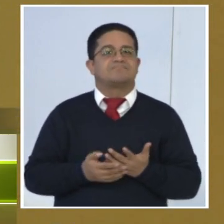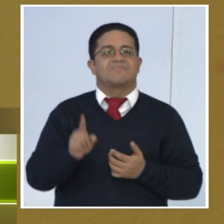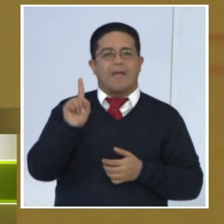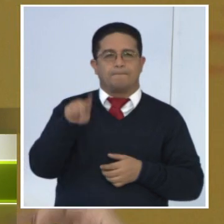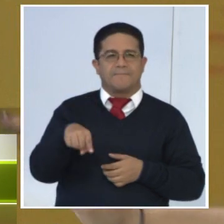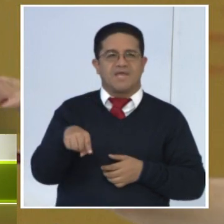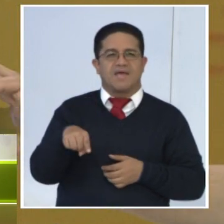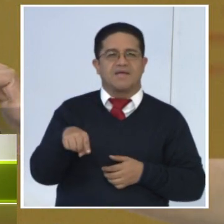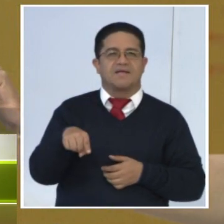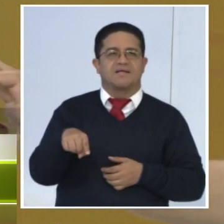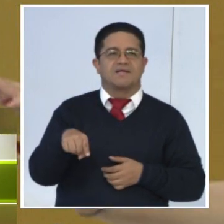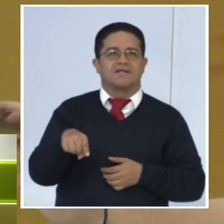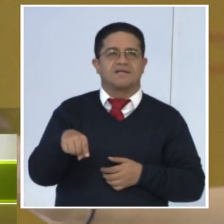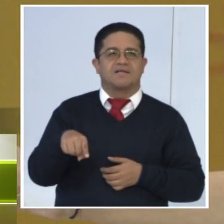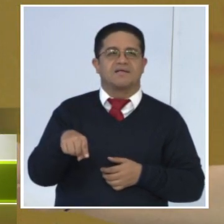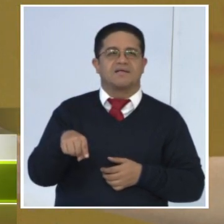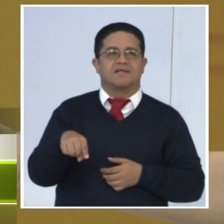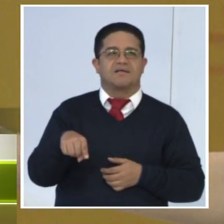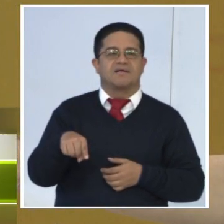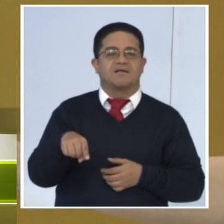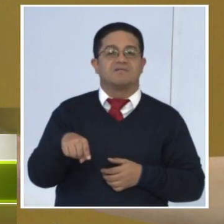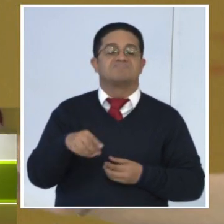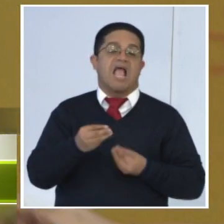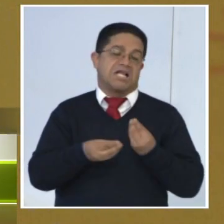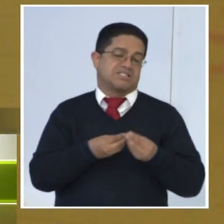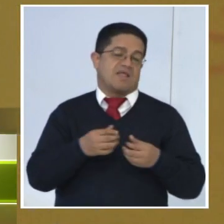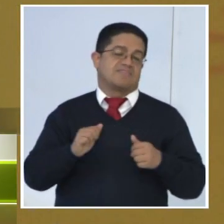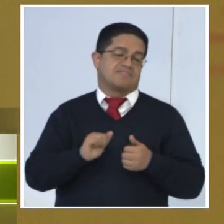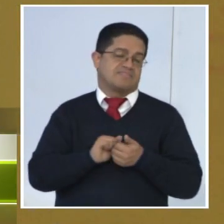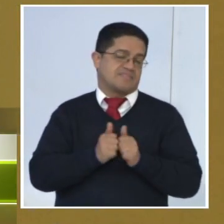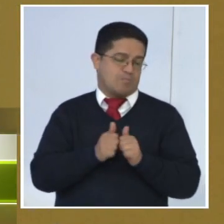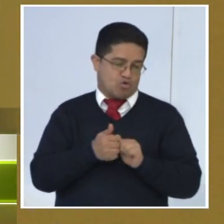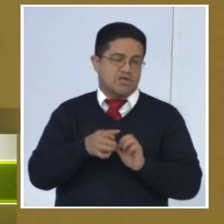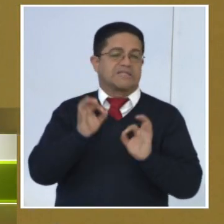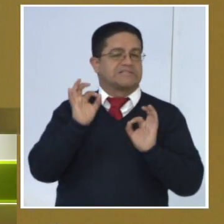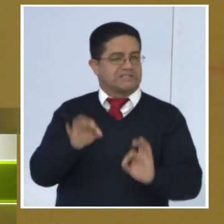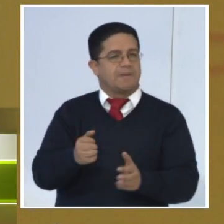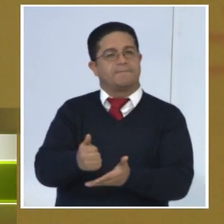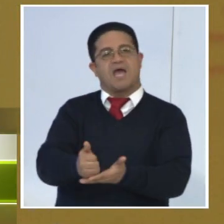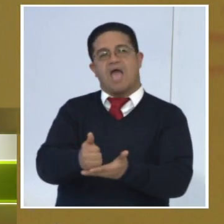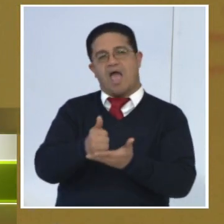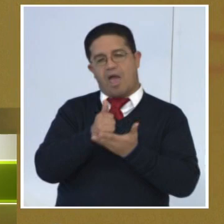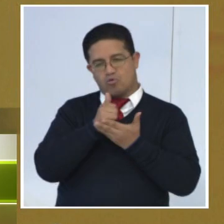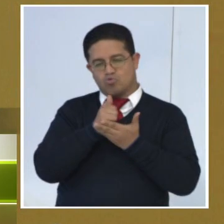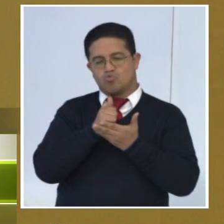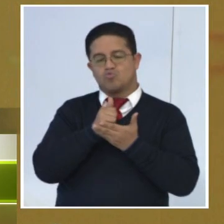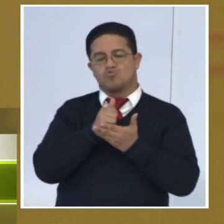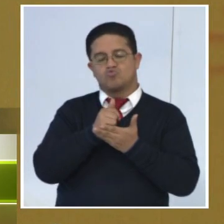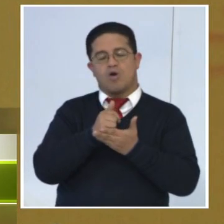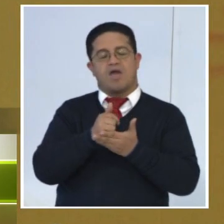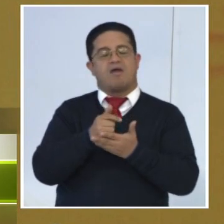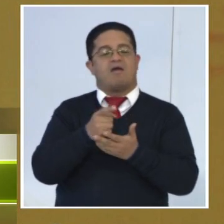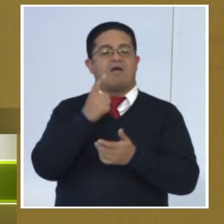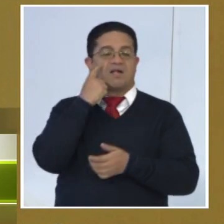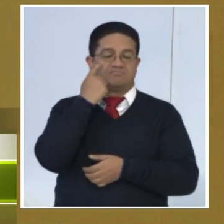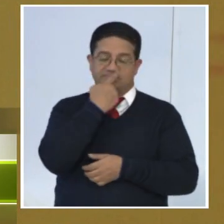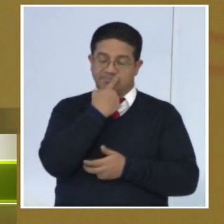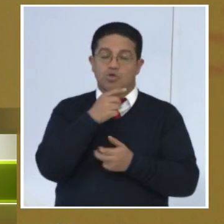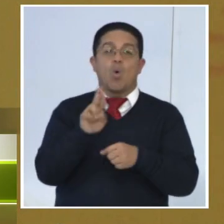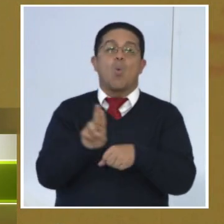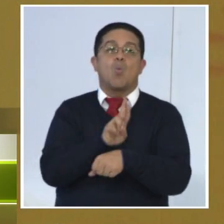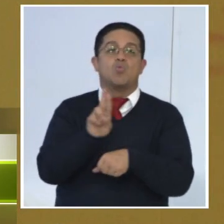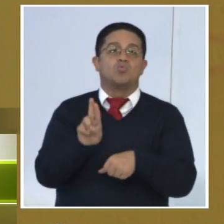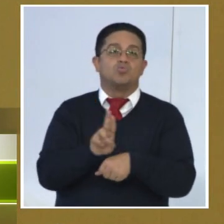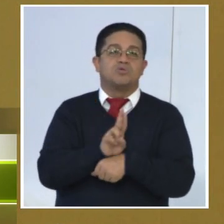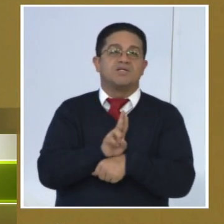También, por supuesto, el hacer actividades deportivas siempre va a favorecer también porque son actividades al aire libre. Utilizar los